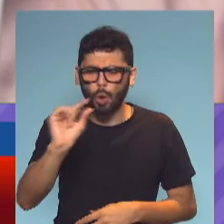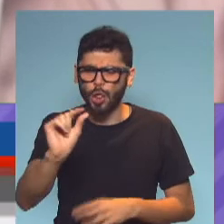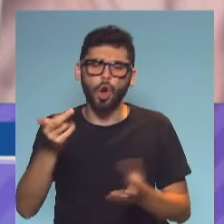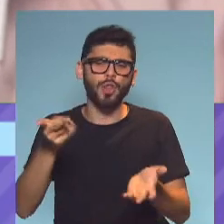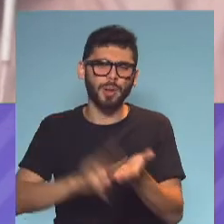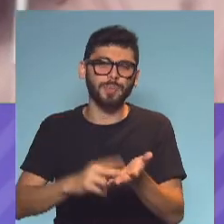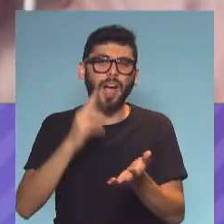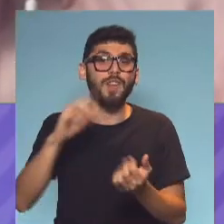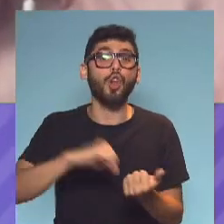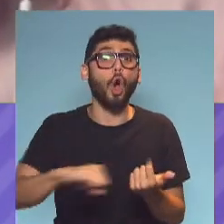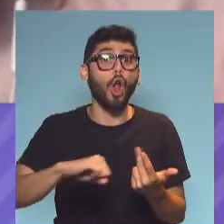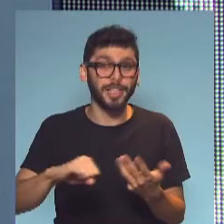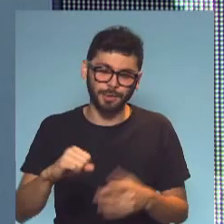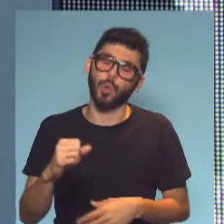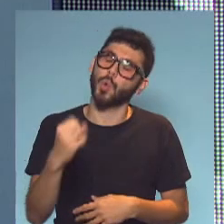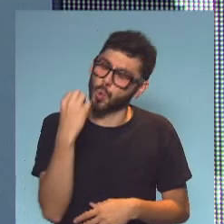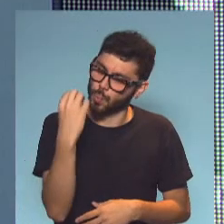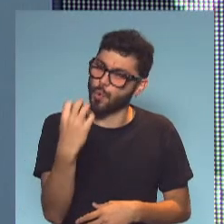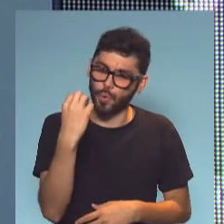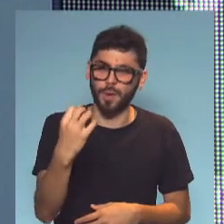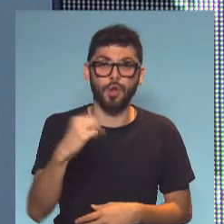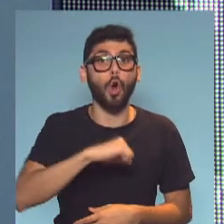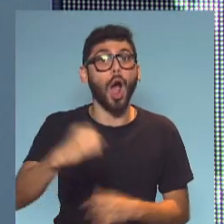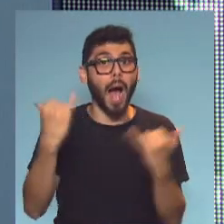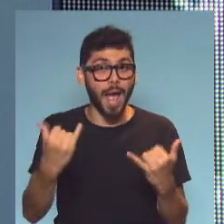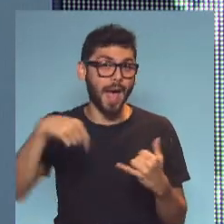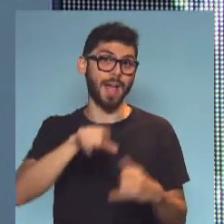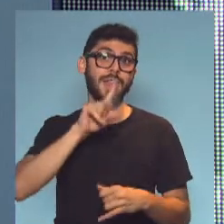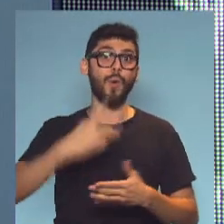Vamos a ver goles, ¿eh? Bien, muy bien. Goles hubo y los viste en la pantalla de la televisión pública.